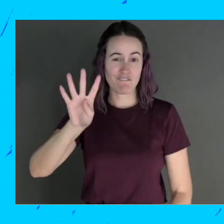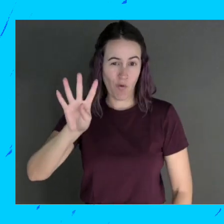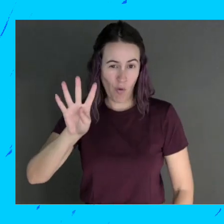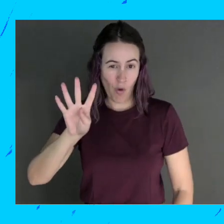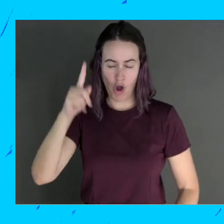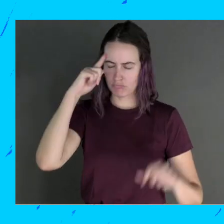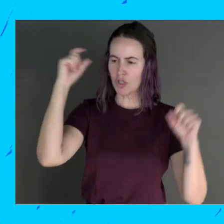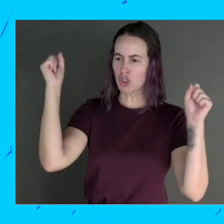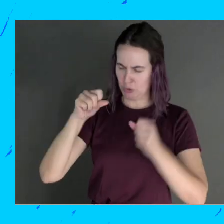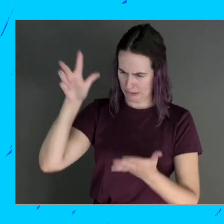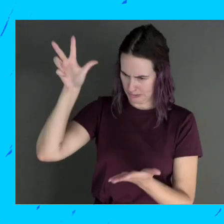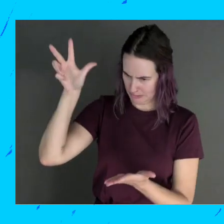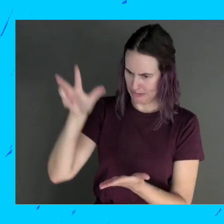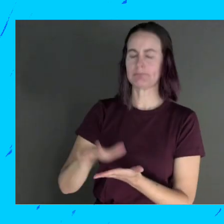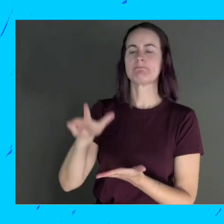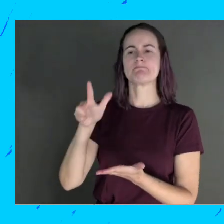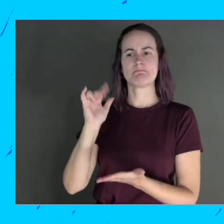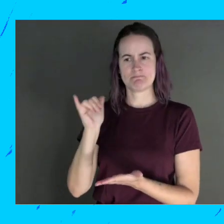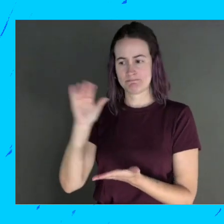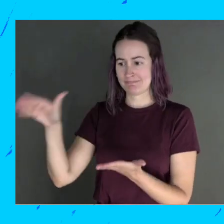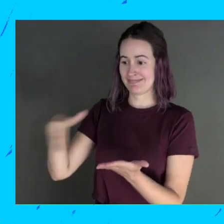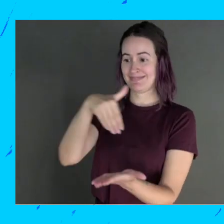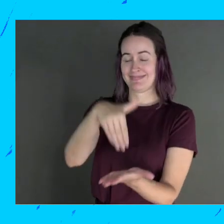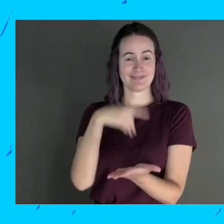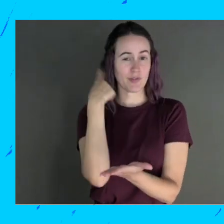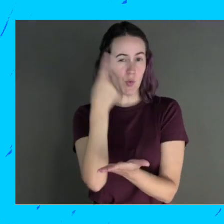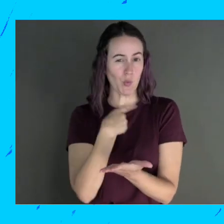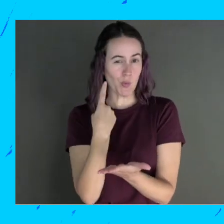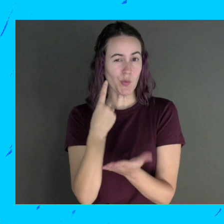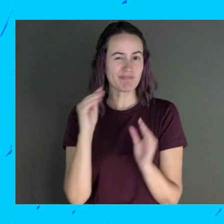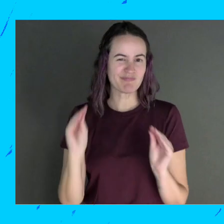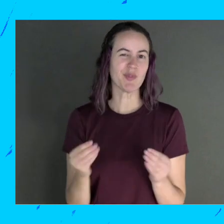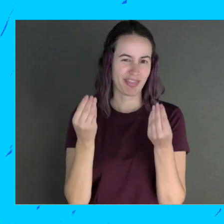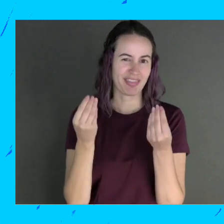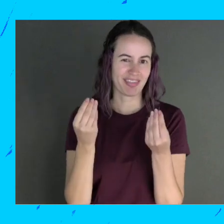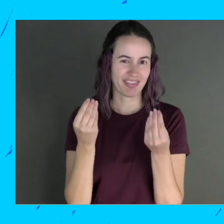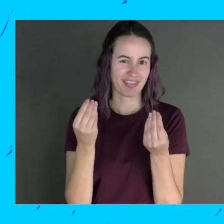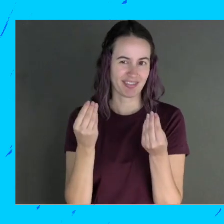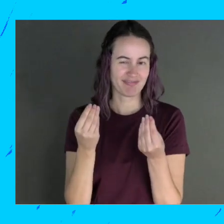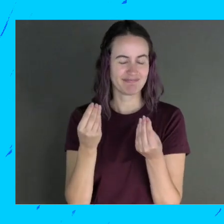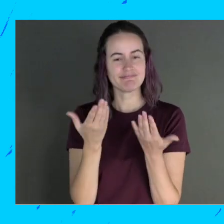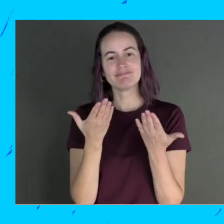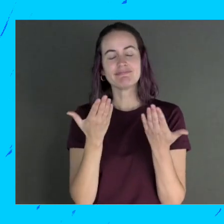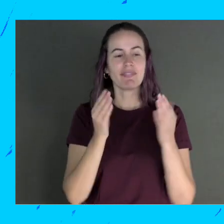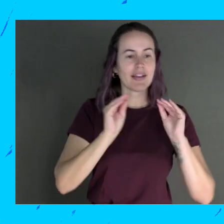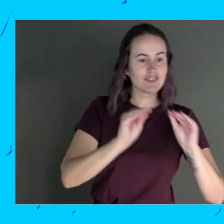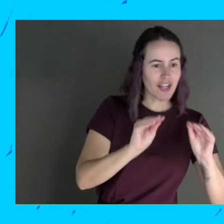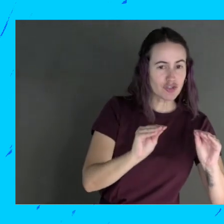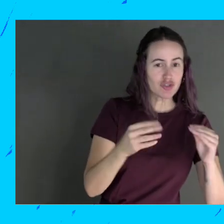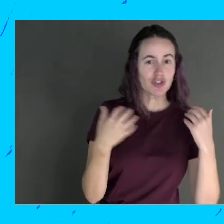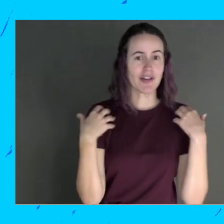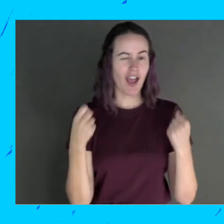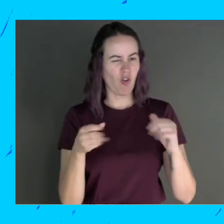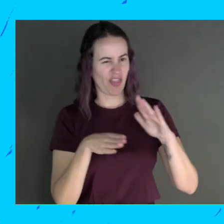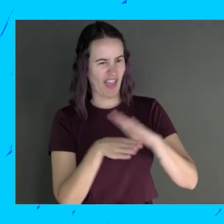2024 se comprometieron a poner a los jóvenes en el centro y darle acceso